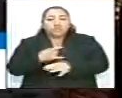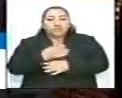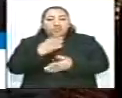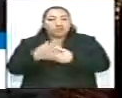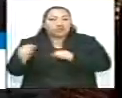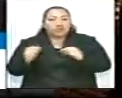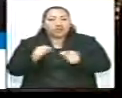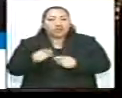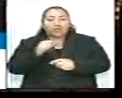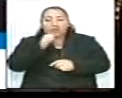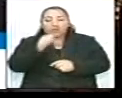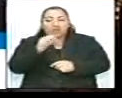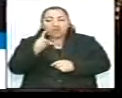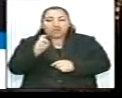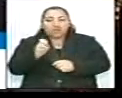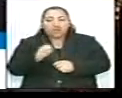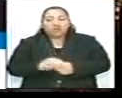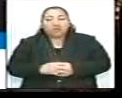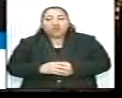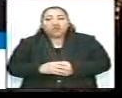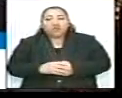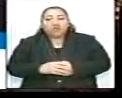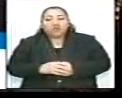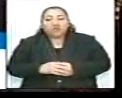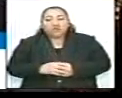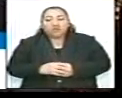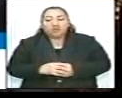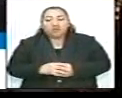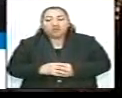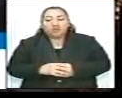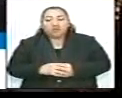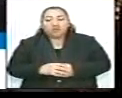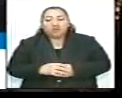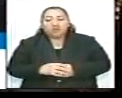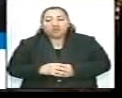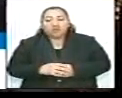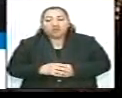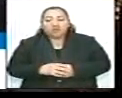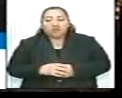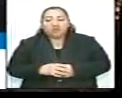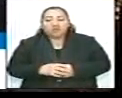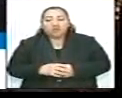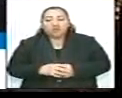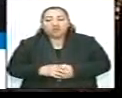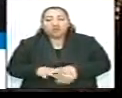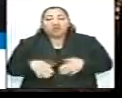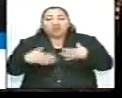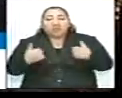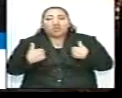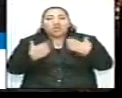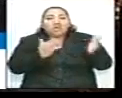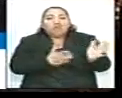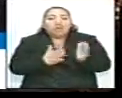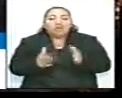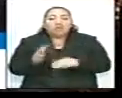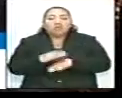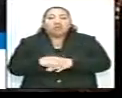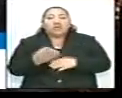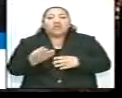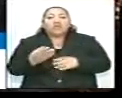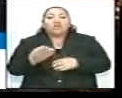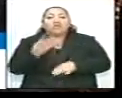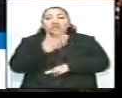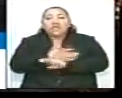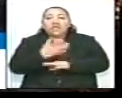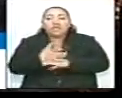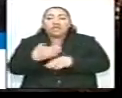desastre fue la falta de poder tener una planificación de lo que es el desarrollo urbano.